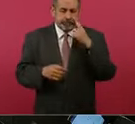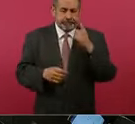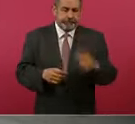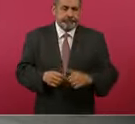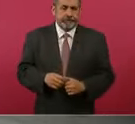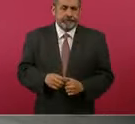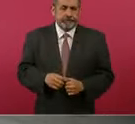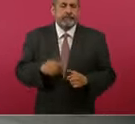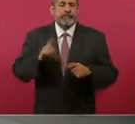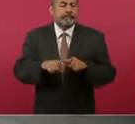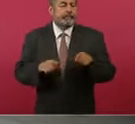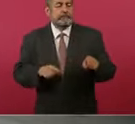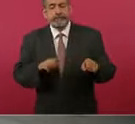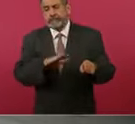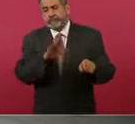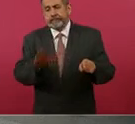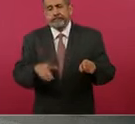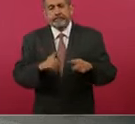por